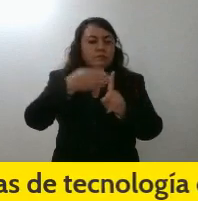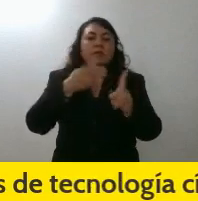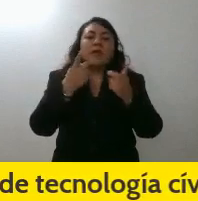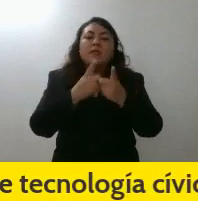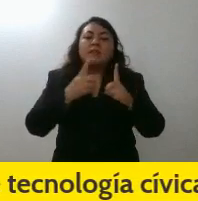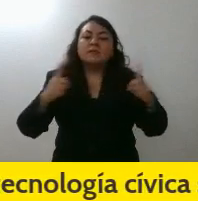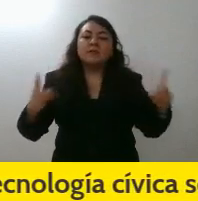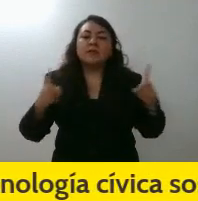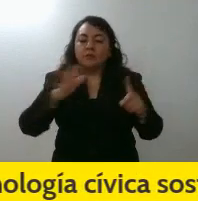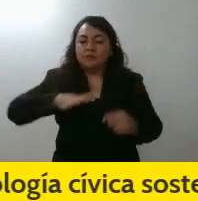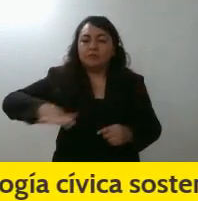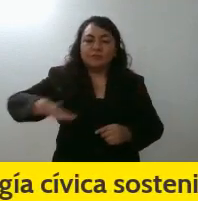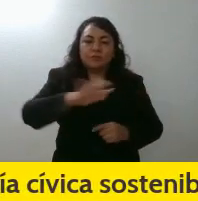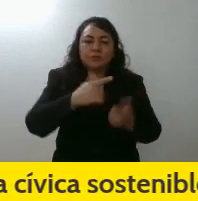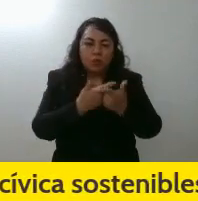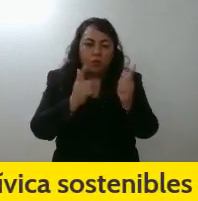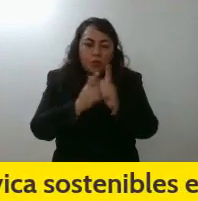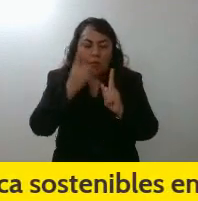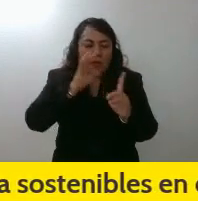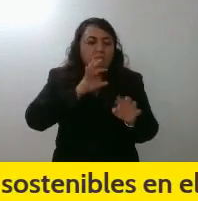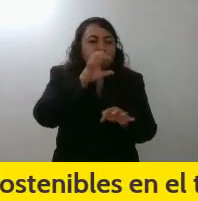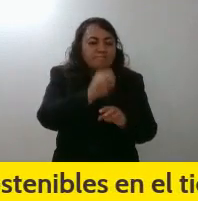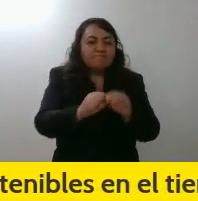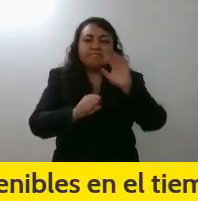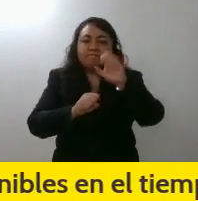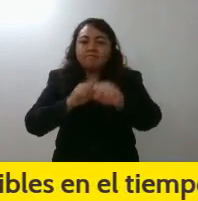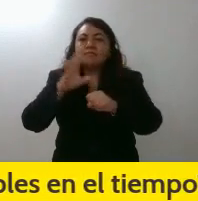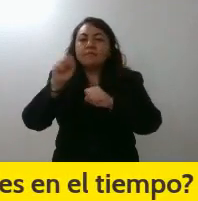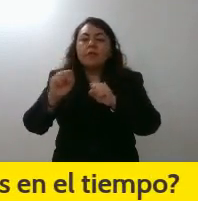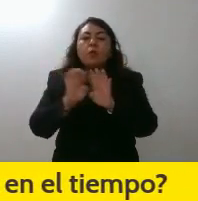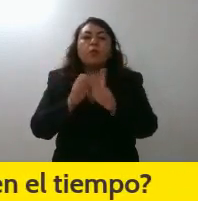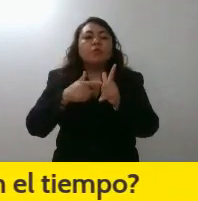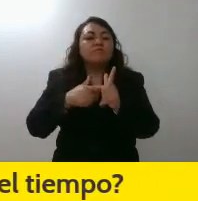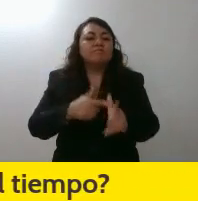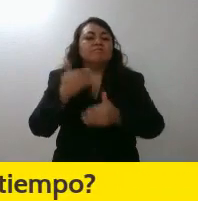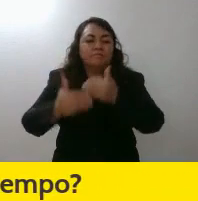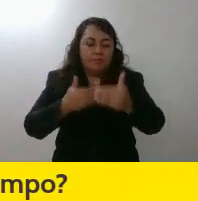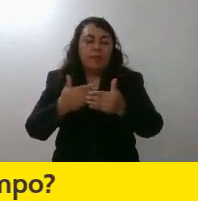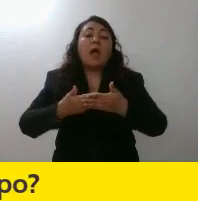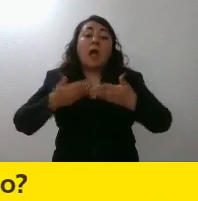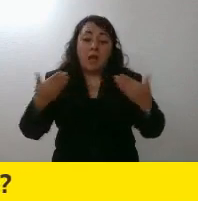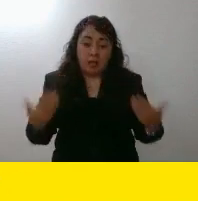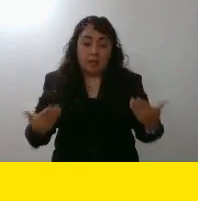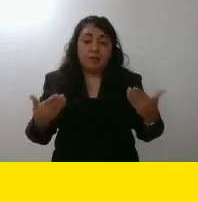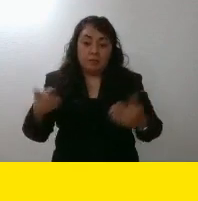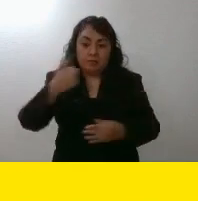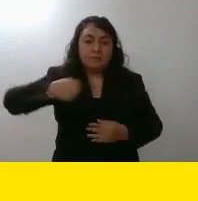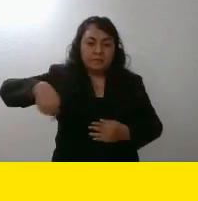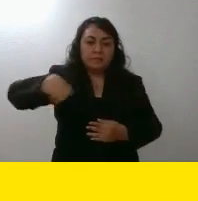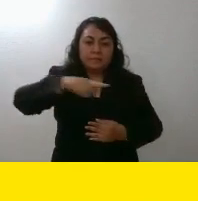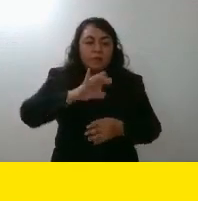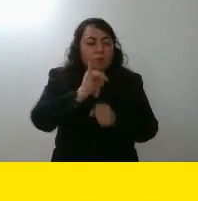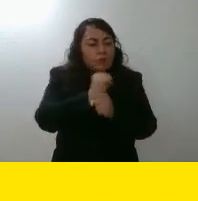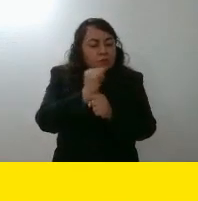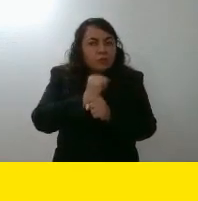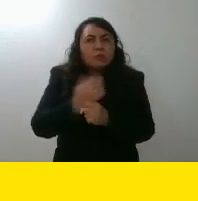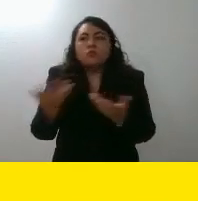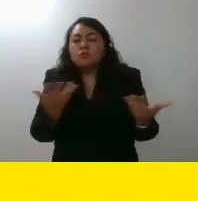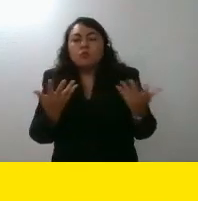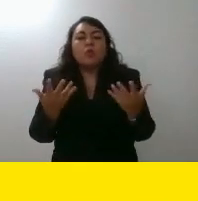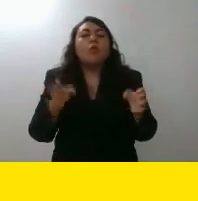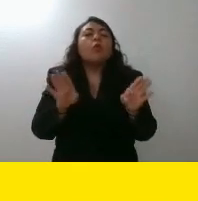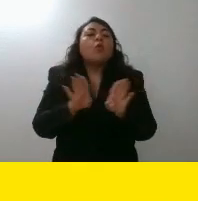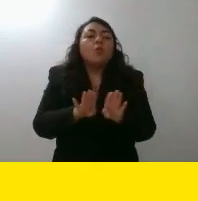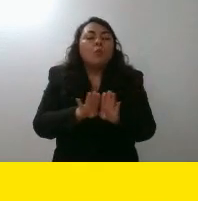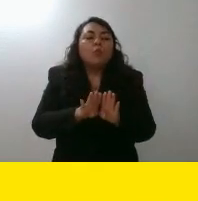desarrollo colectivo para poder lograr ese hito de darle continuidad. Así que vamos a explorar dónde, como modelo